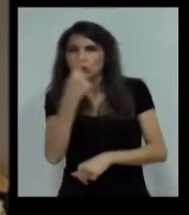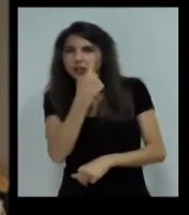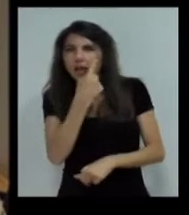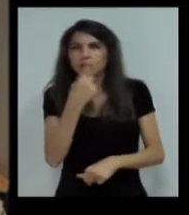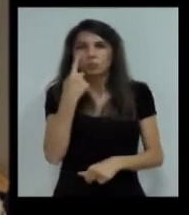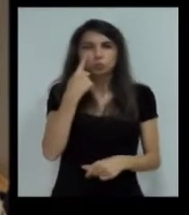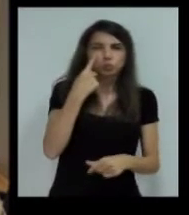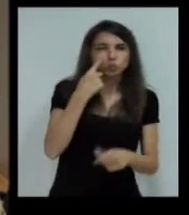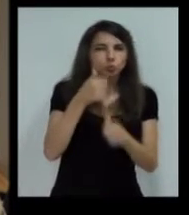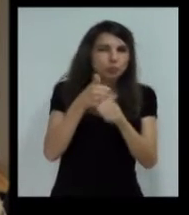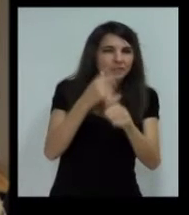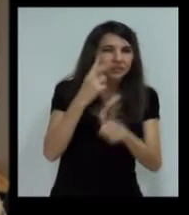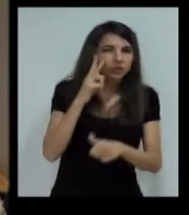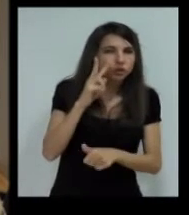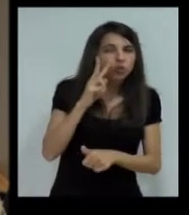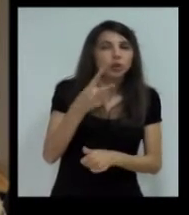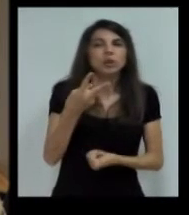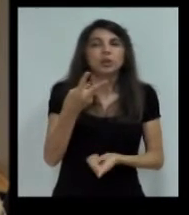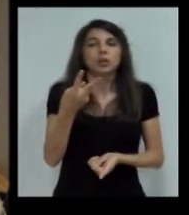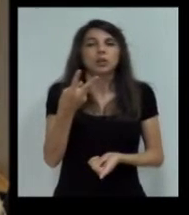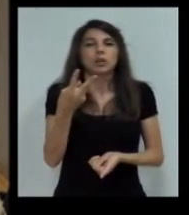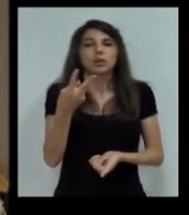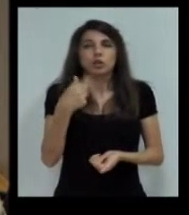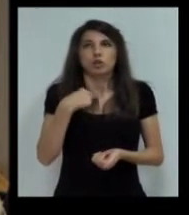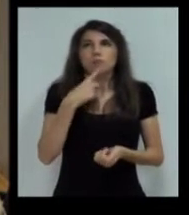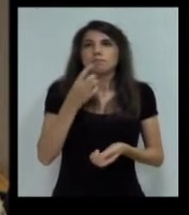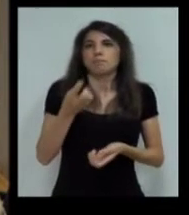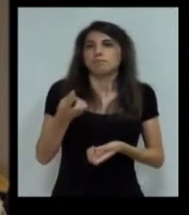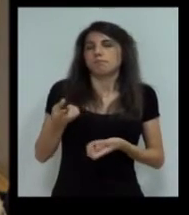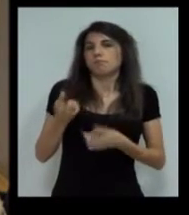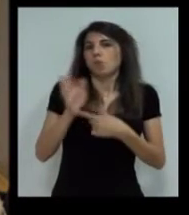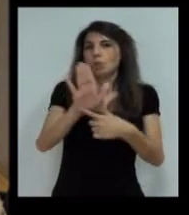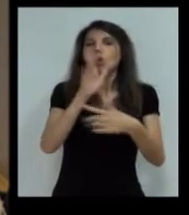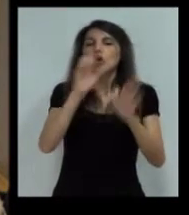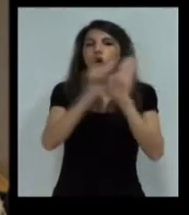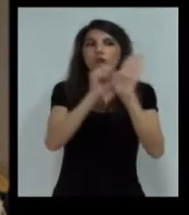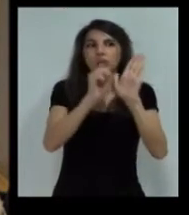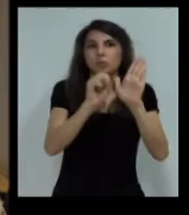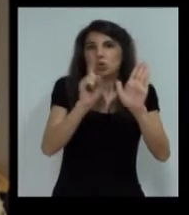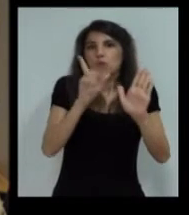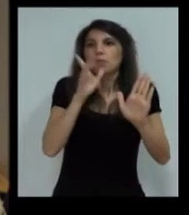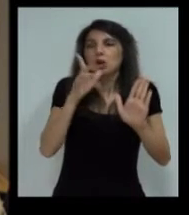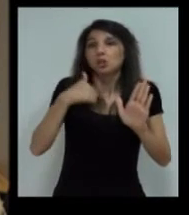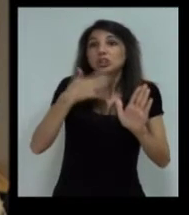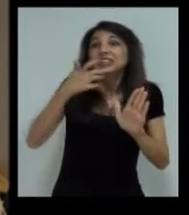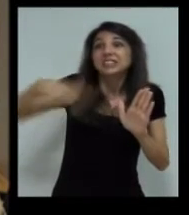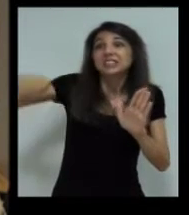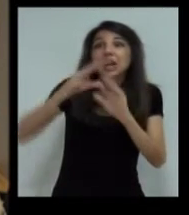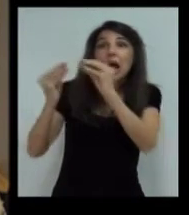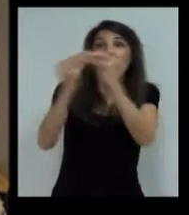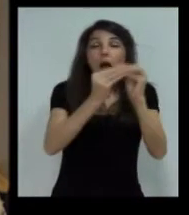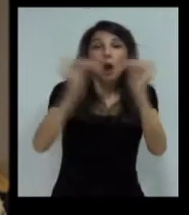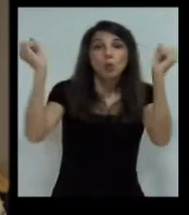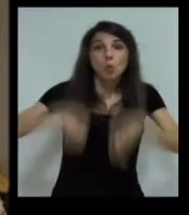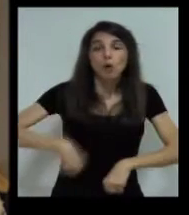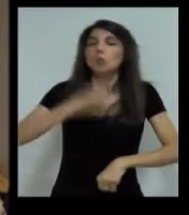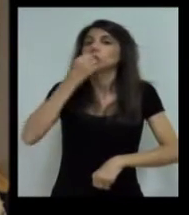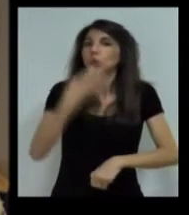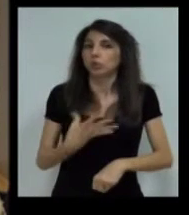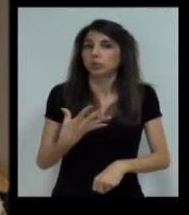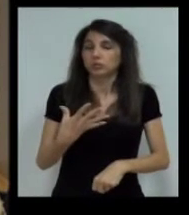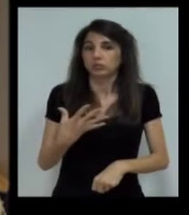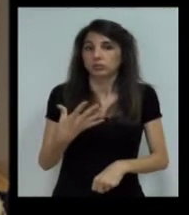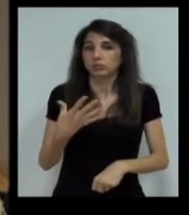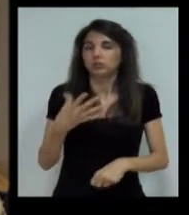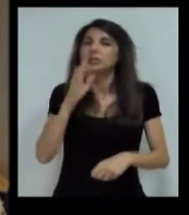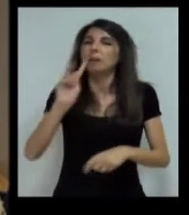Yo no entro, no propongo el logotipo, pero veré muy bien si ustedes se ponen de acuerdo. Verás tú como el grande fabricante entra. Entonces, primero